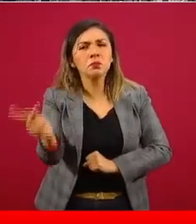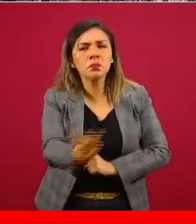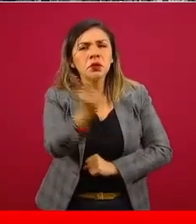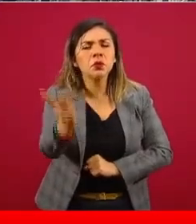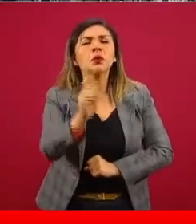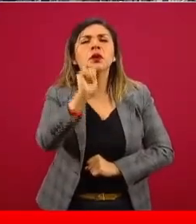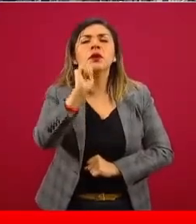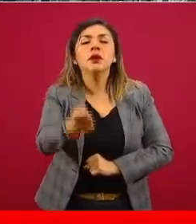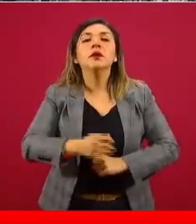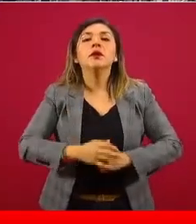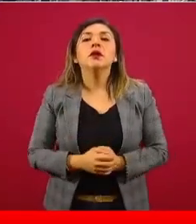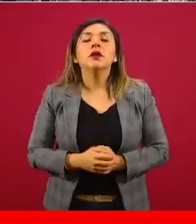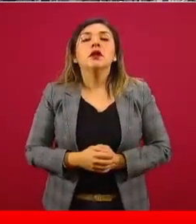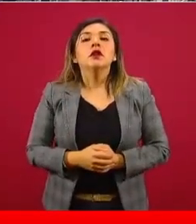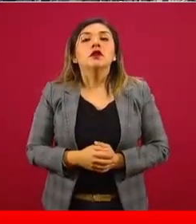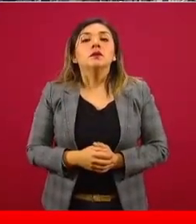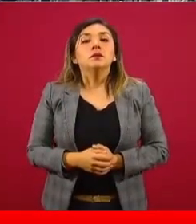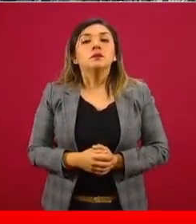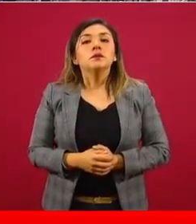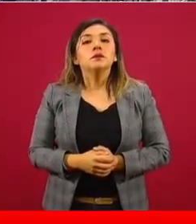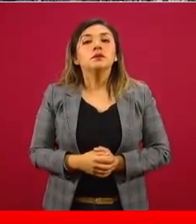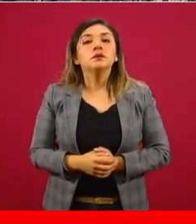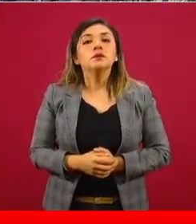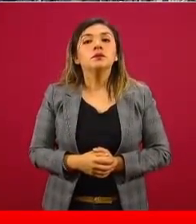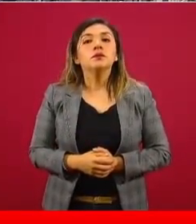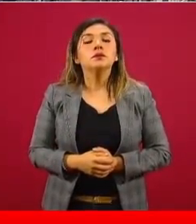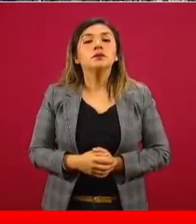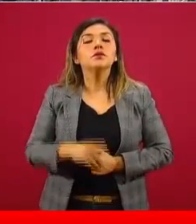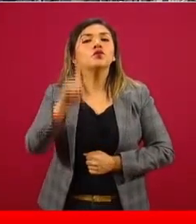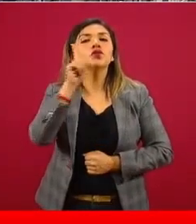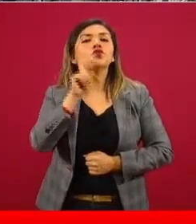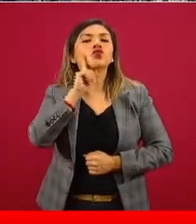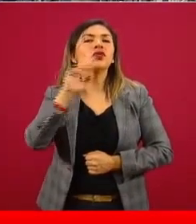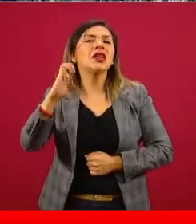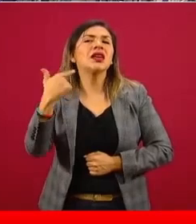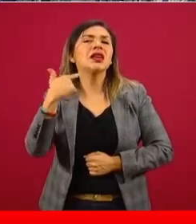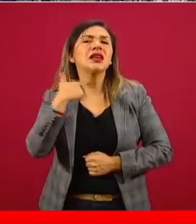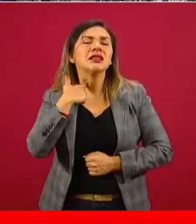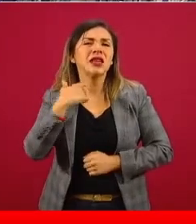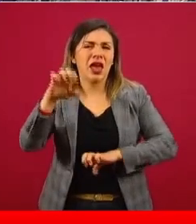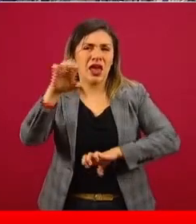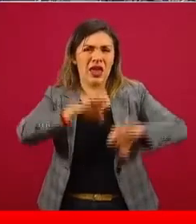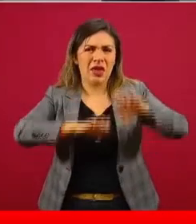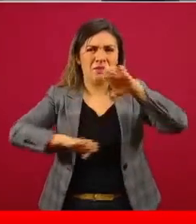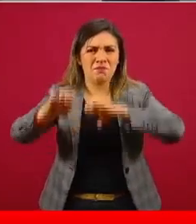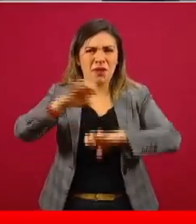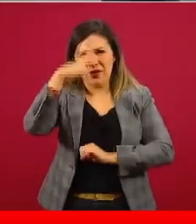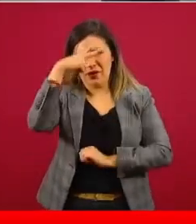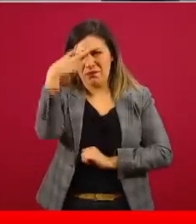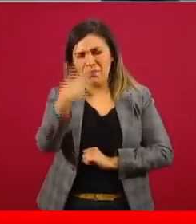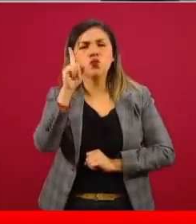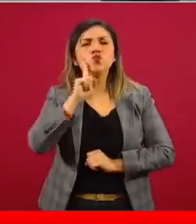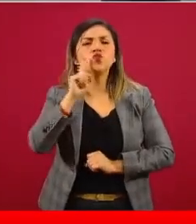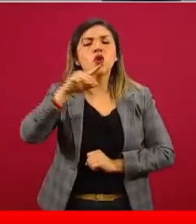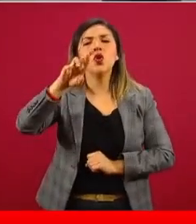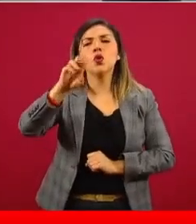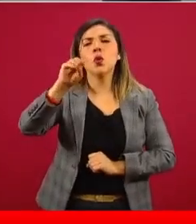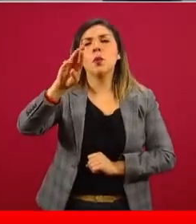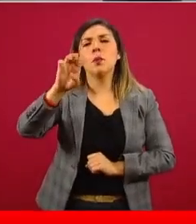A colación a las declaraciones de la ex embajadora de Estados Unidos en México, Roberta